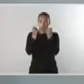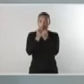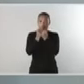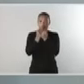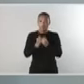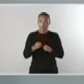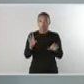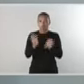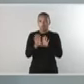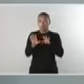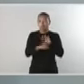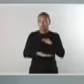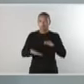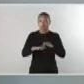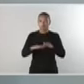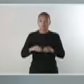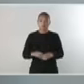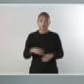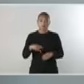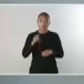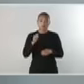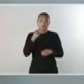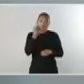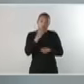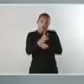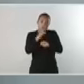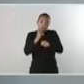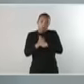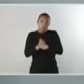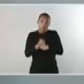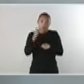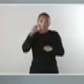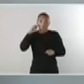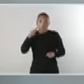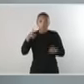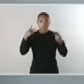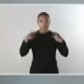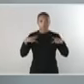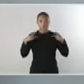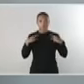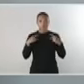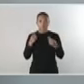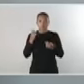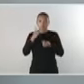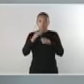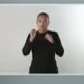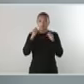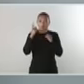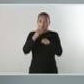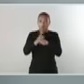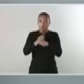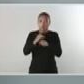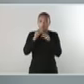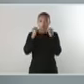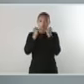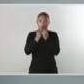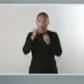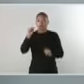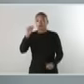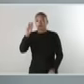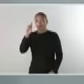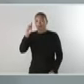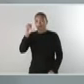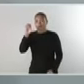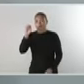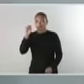en su plataforma por eso hoy los convocamos a que vean la gente que propuso Encuentro Social abdiel Pineda a